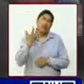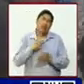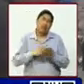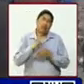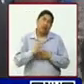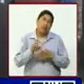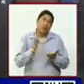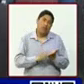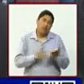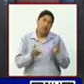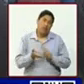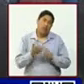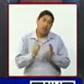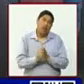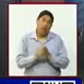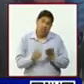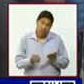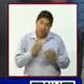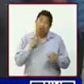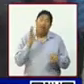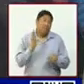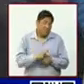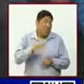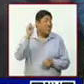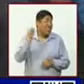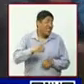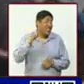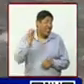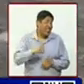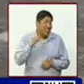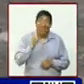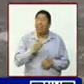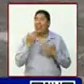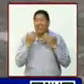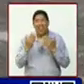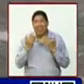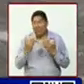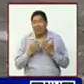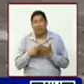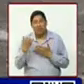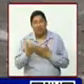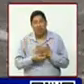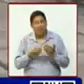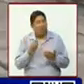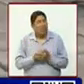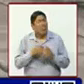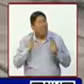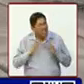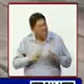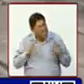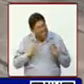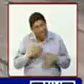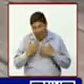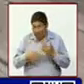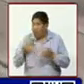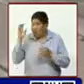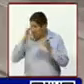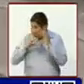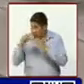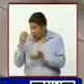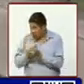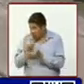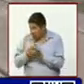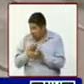diciembre, firmamos las actas donde nos comprometieron que ya que no había los recursos del proyecto, ya no quedaba nada, iban a buscar financiamiento